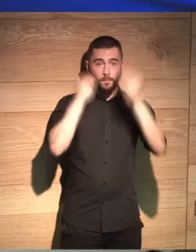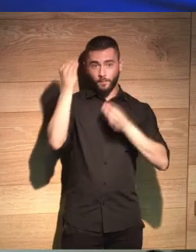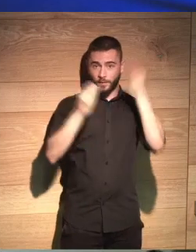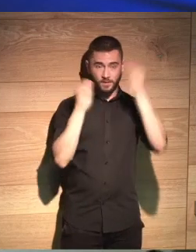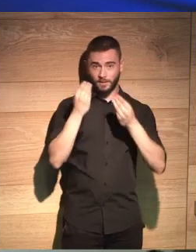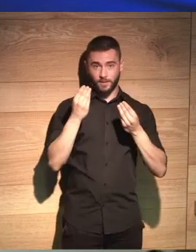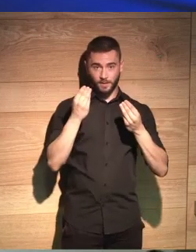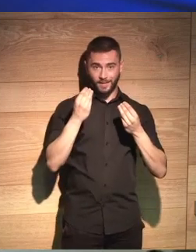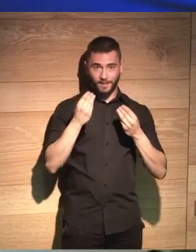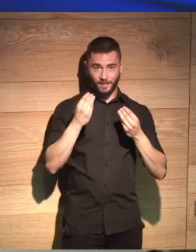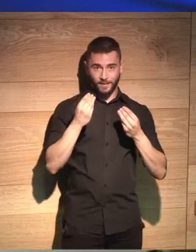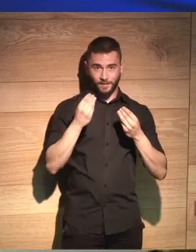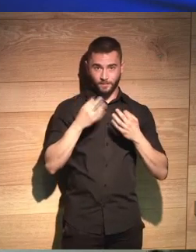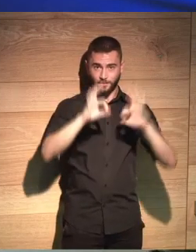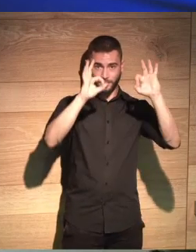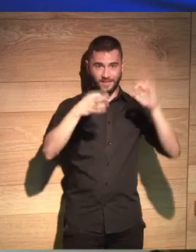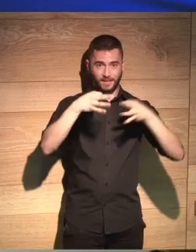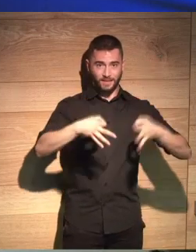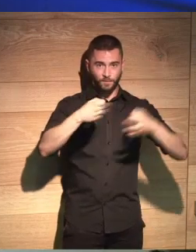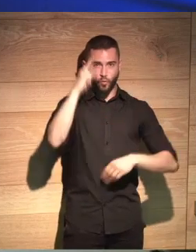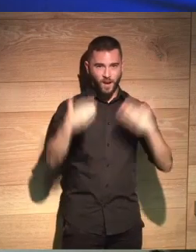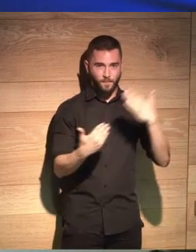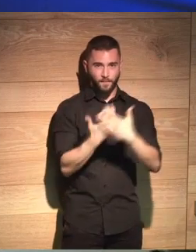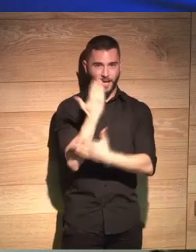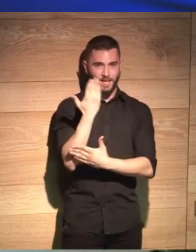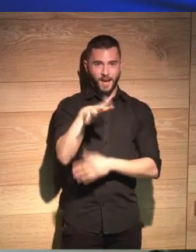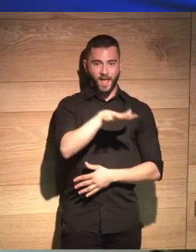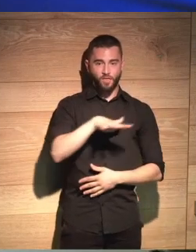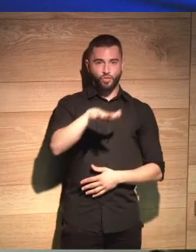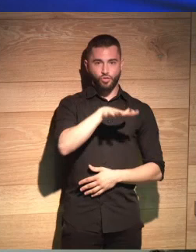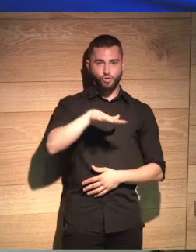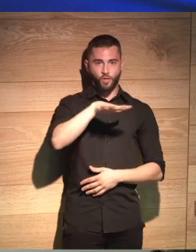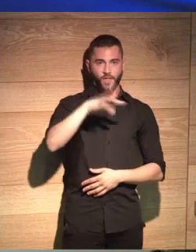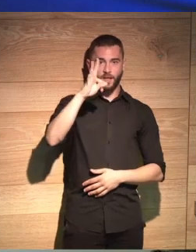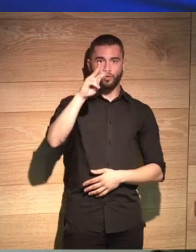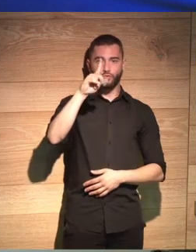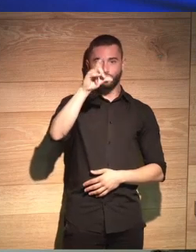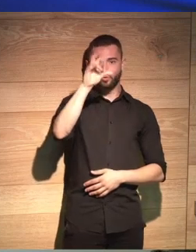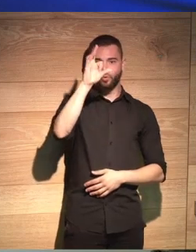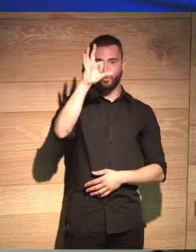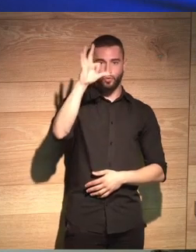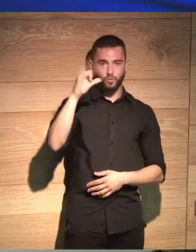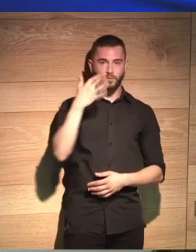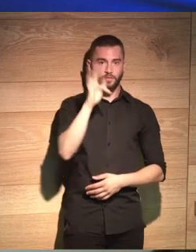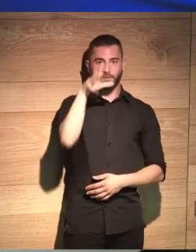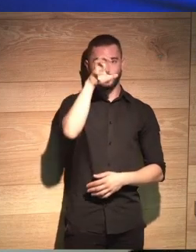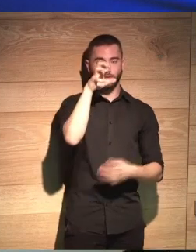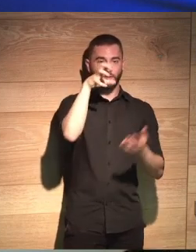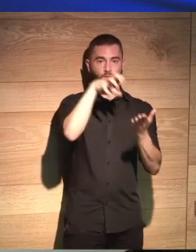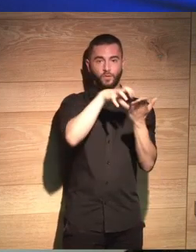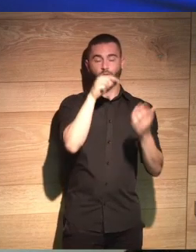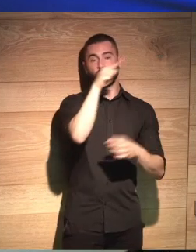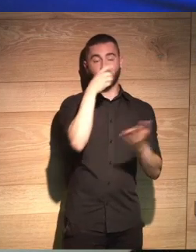concreto siempre una mañana, no sé dónde fue, creo que en Toulouse, en un homenaje a Sergio Pitol de la